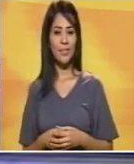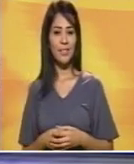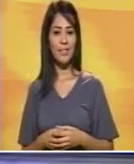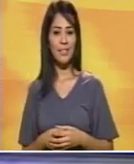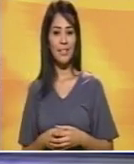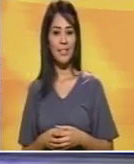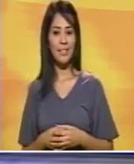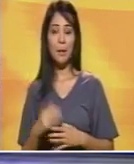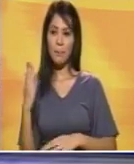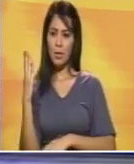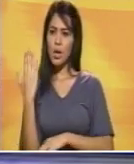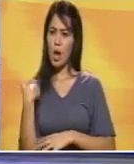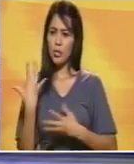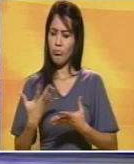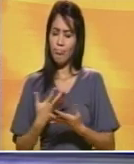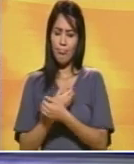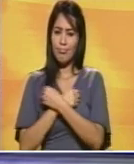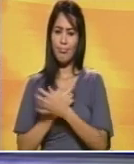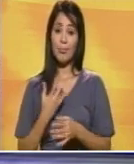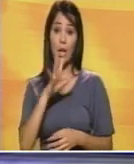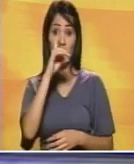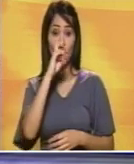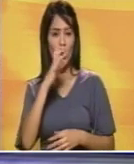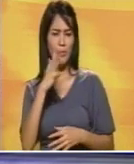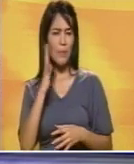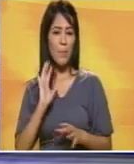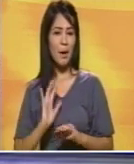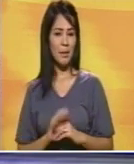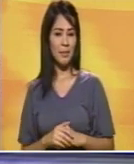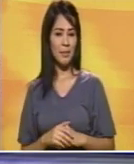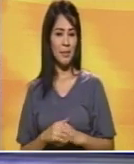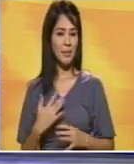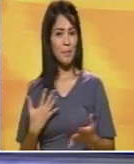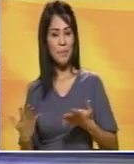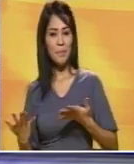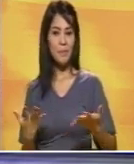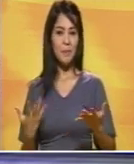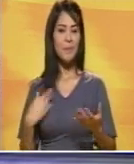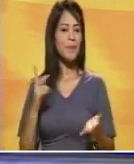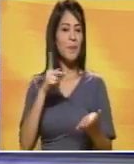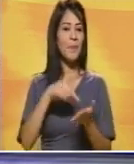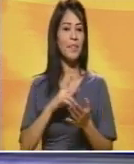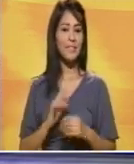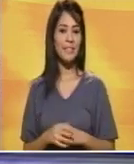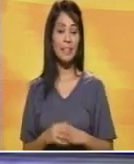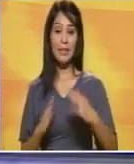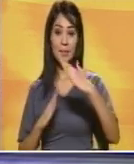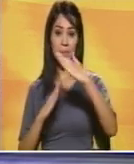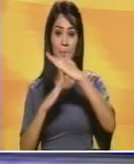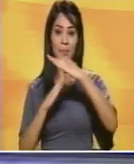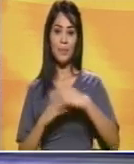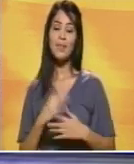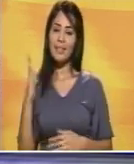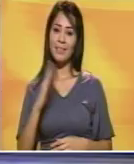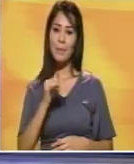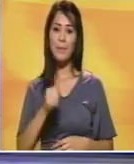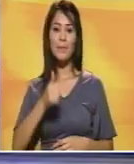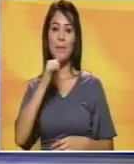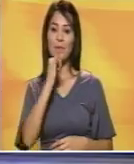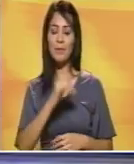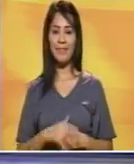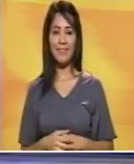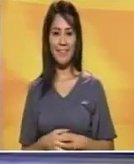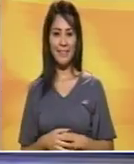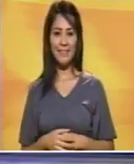Pero en Lara te acogimos. Cómo no, siempre, desde los 5 años. Más larense que merideño, pero de cada tanto voy allá. Hacemos una pausa, ya regresamos con más información.